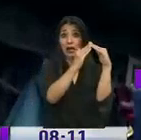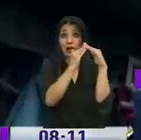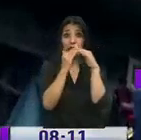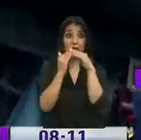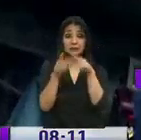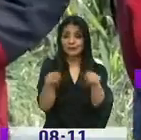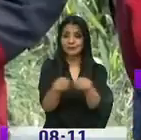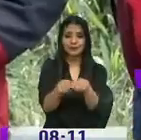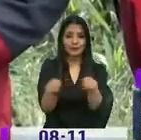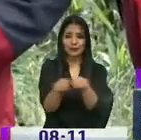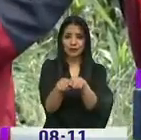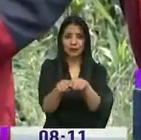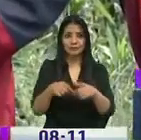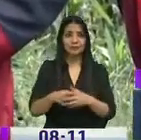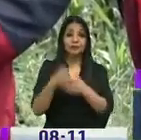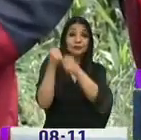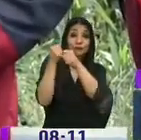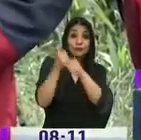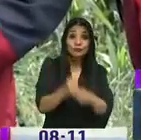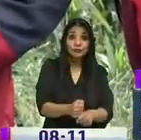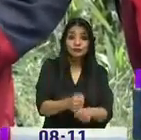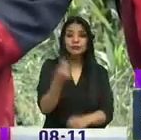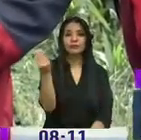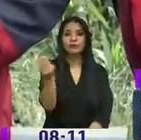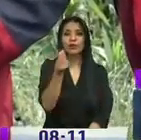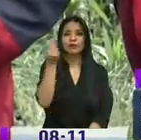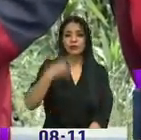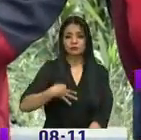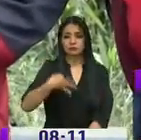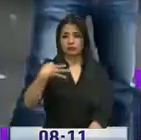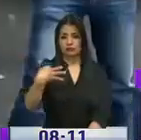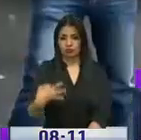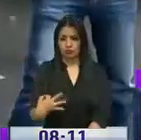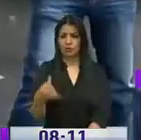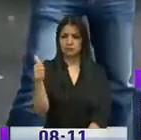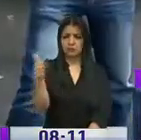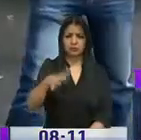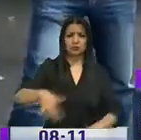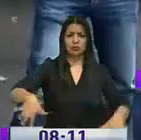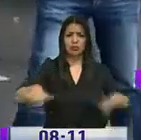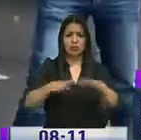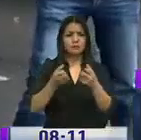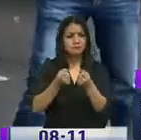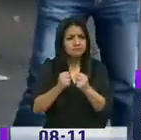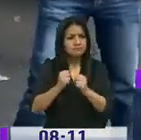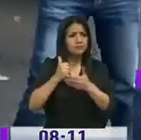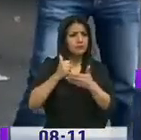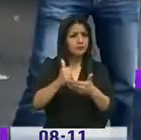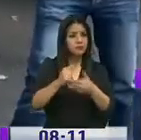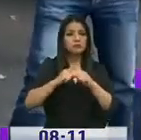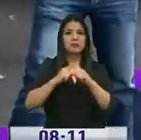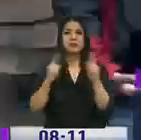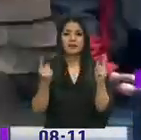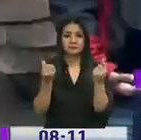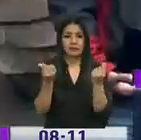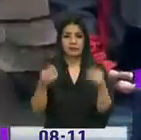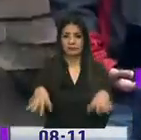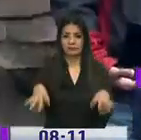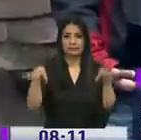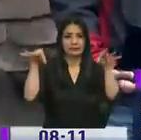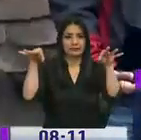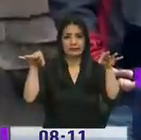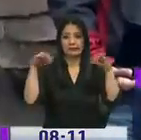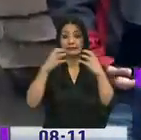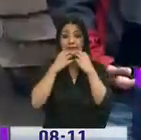es diferente. Una fundación conformada por jóvenes del mismo sector ha tratado de ayudarles, pero sus recursos